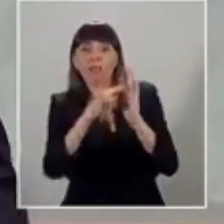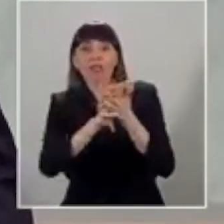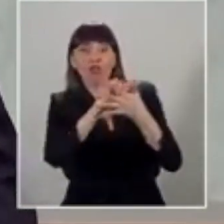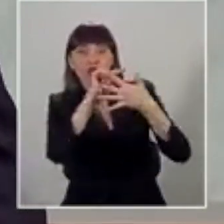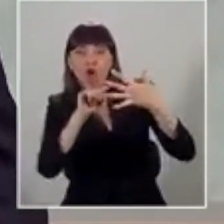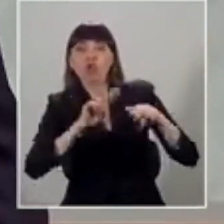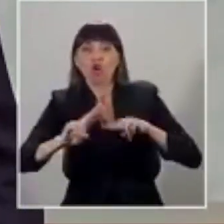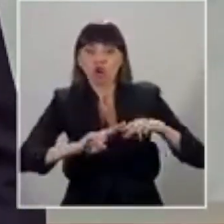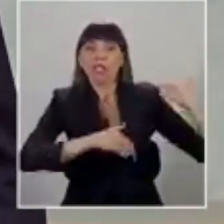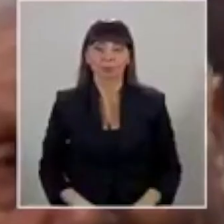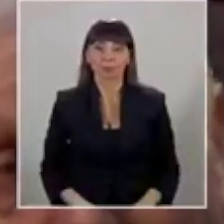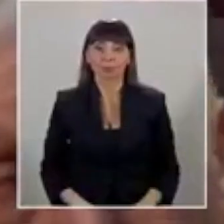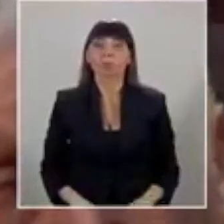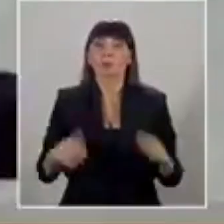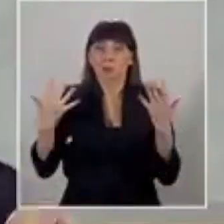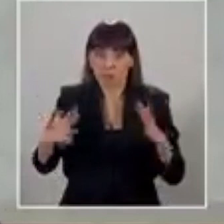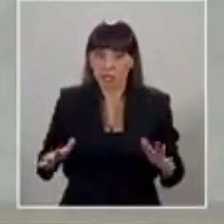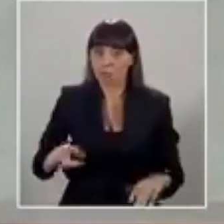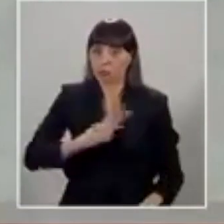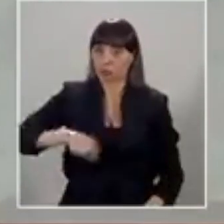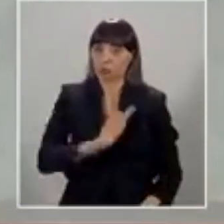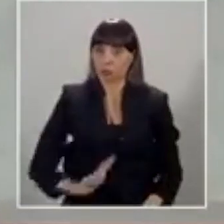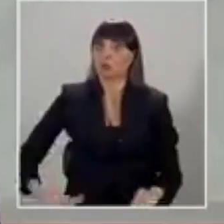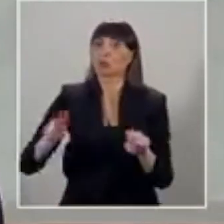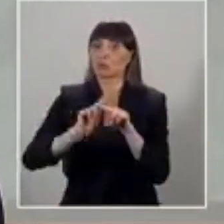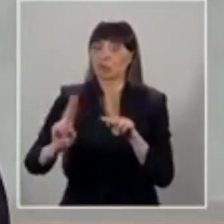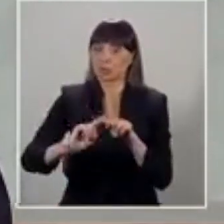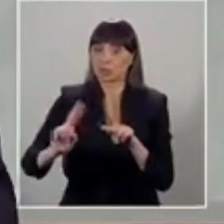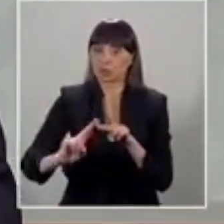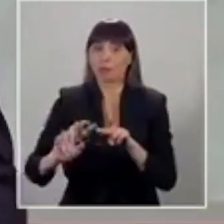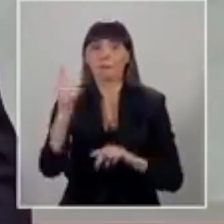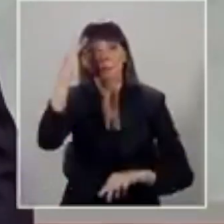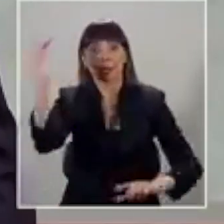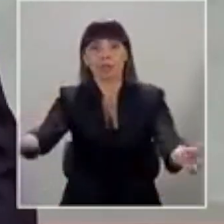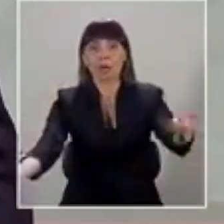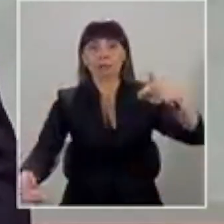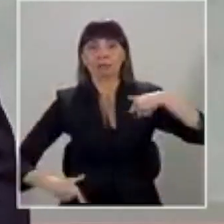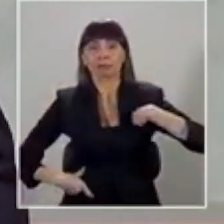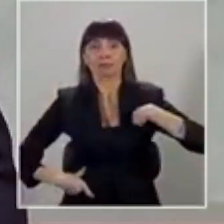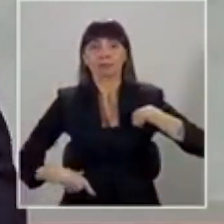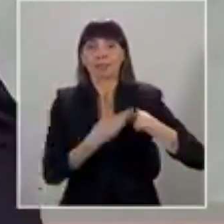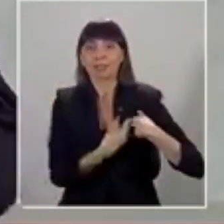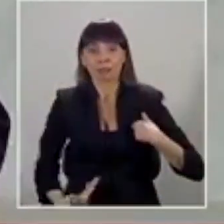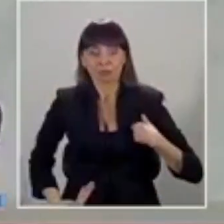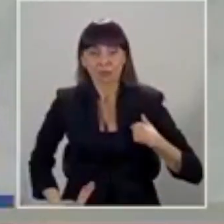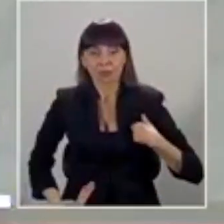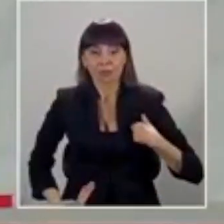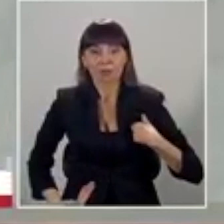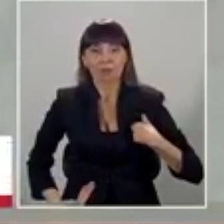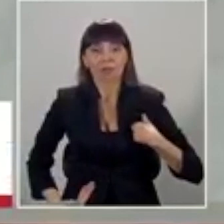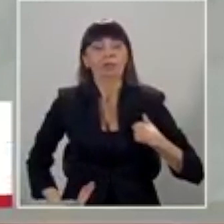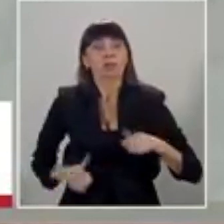acciones que hemos emprendido. Hemos realizado, y desde el primer día de nuestro gobierno, una